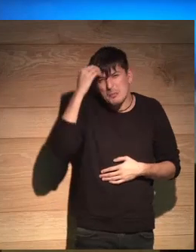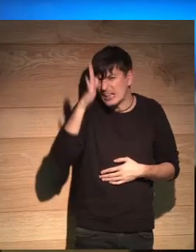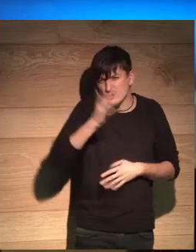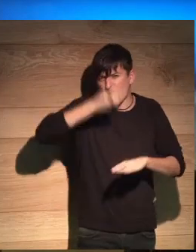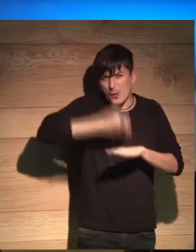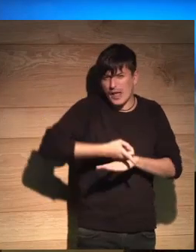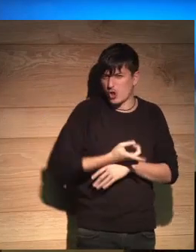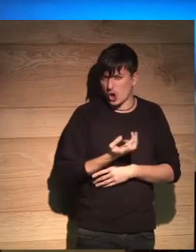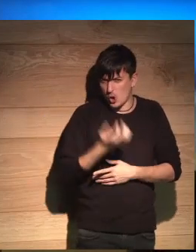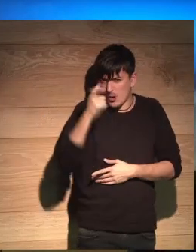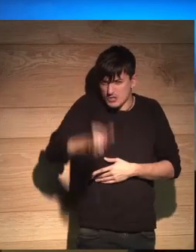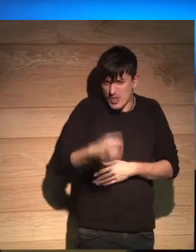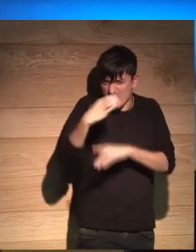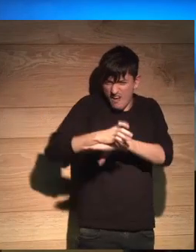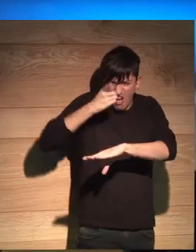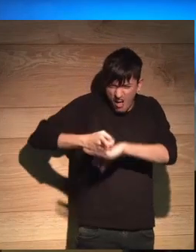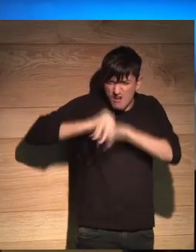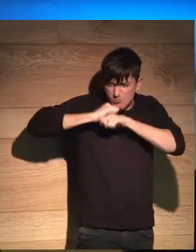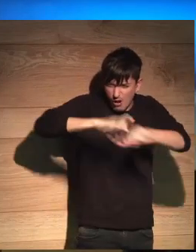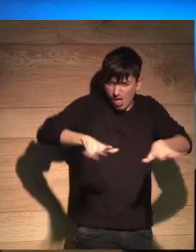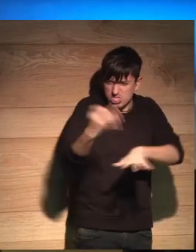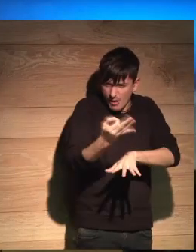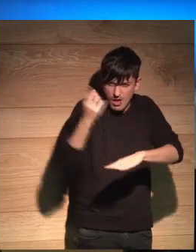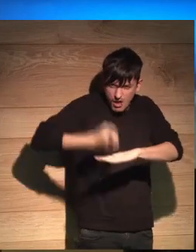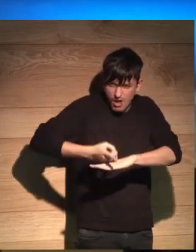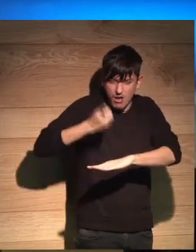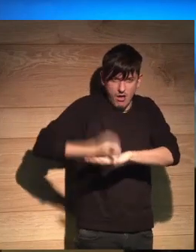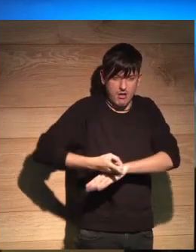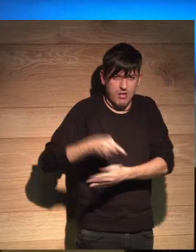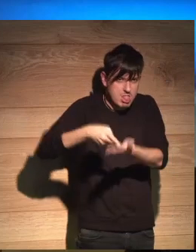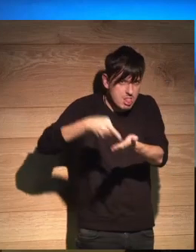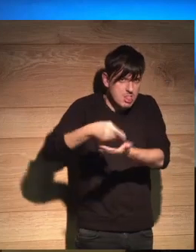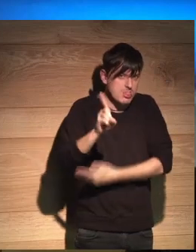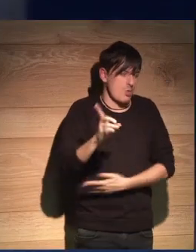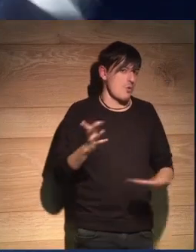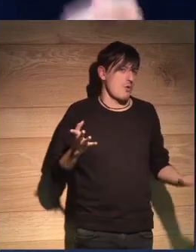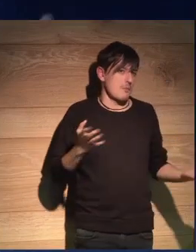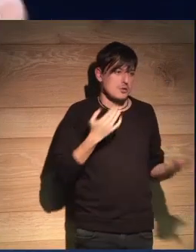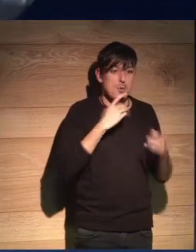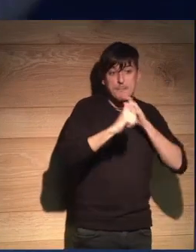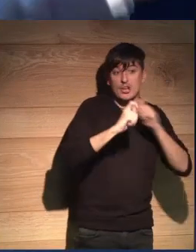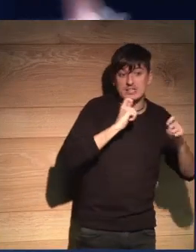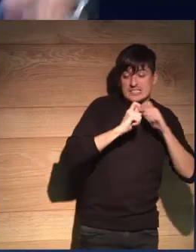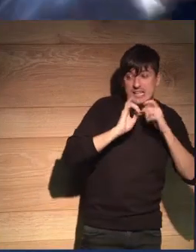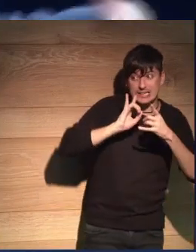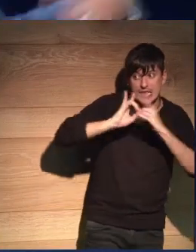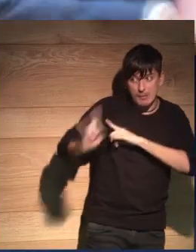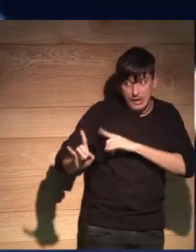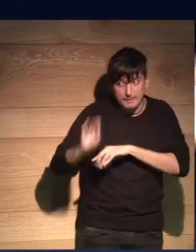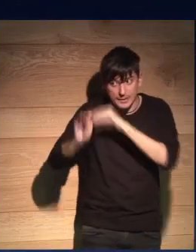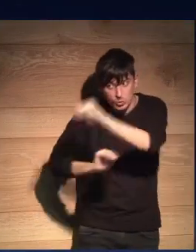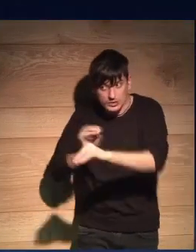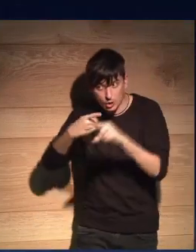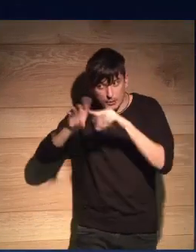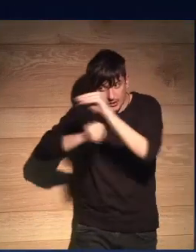sea obligatorio a un científico obligarlo a divulgar la ciencia. No lo creo. Otra cosa es que te llamen un periodista o te llame una agencia preguntándote